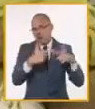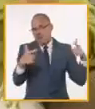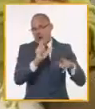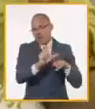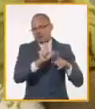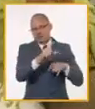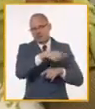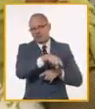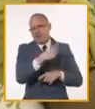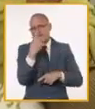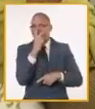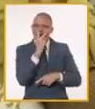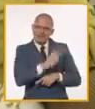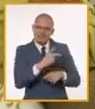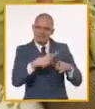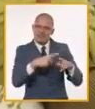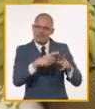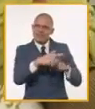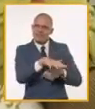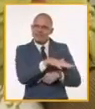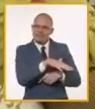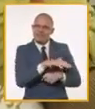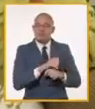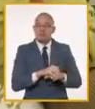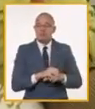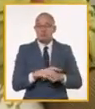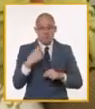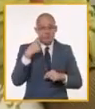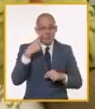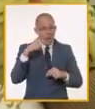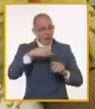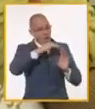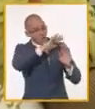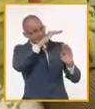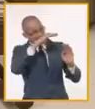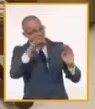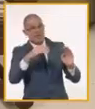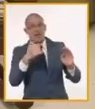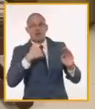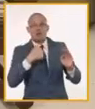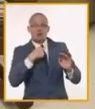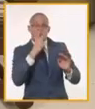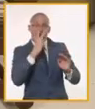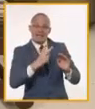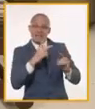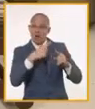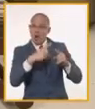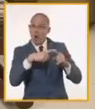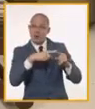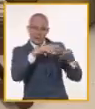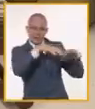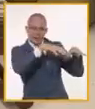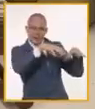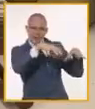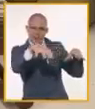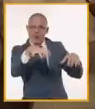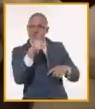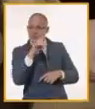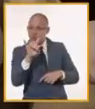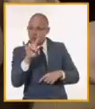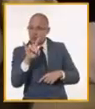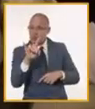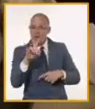Ahora, yo le decía, porque llegó a tener 19 hospitales bajo su... Pero tuve más dispensarios, que también está en el libro,